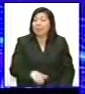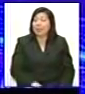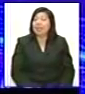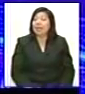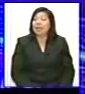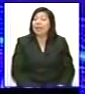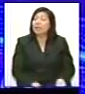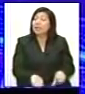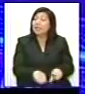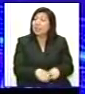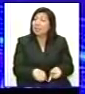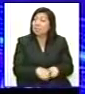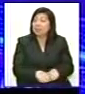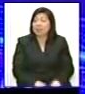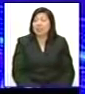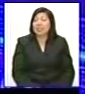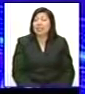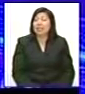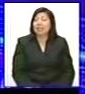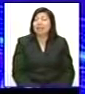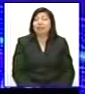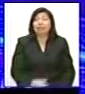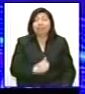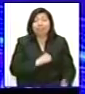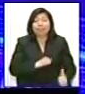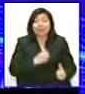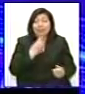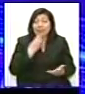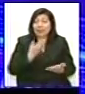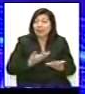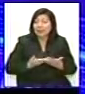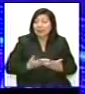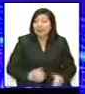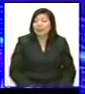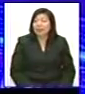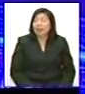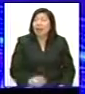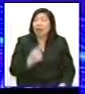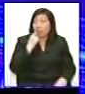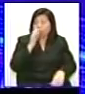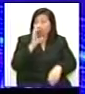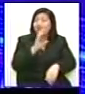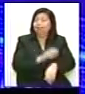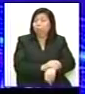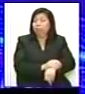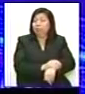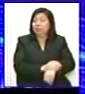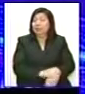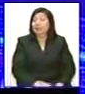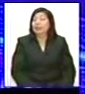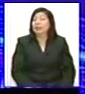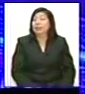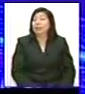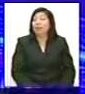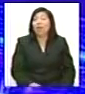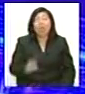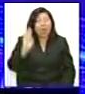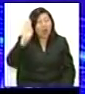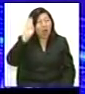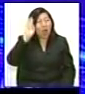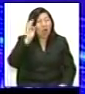ha calificado de penosa y abusiva la detención del